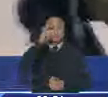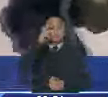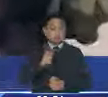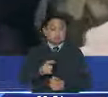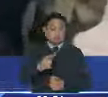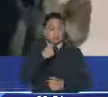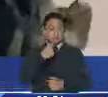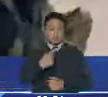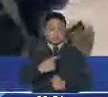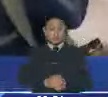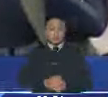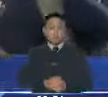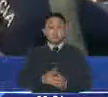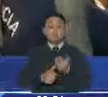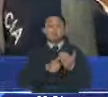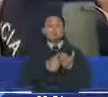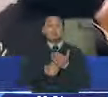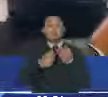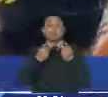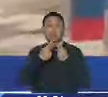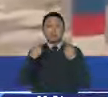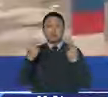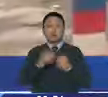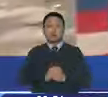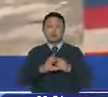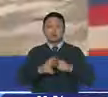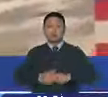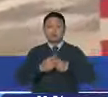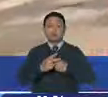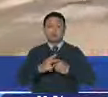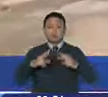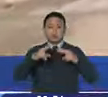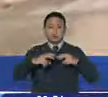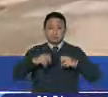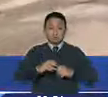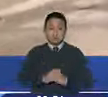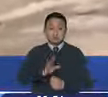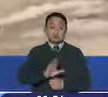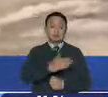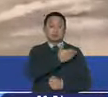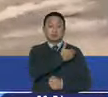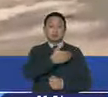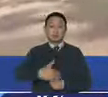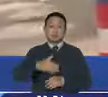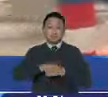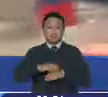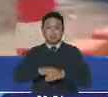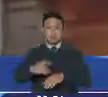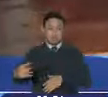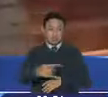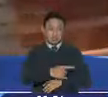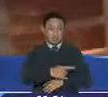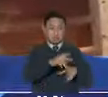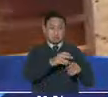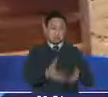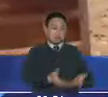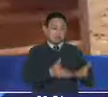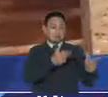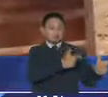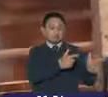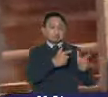su parte que el Ministerio Público abrirá una investigación contra la presidenta por el delito de genocidio. Con realización de